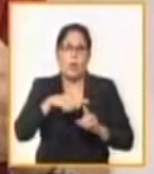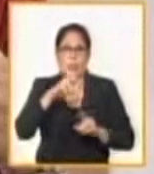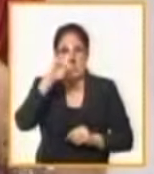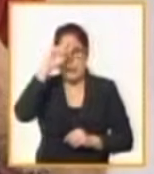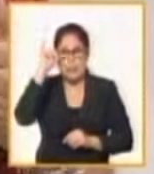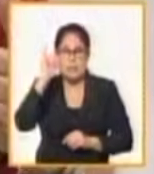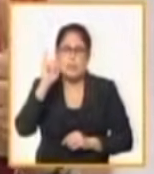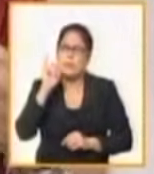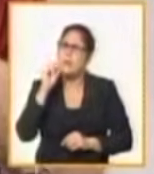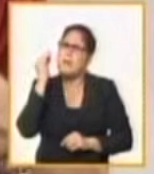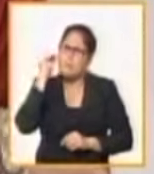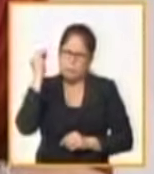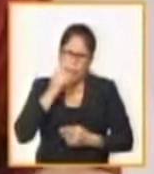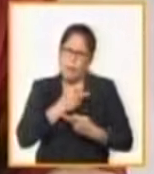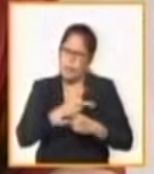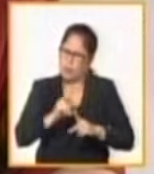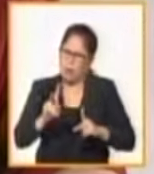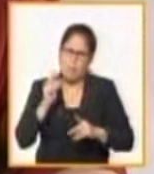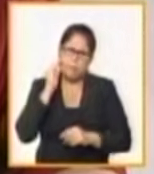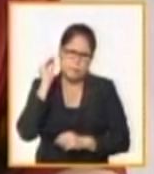esos prejuicios, que era un hombre muy liberal.